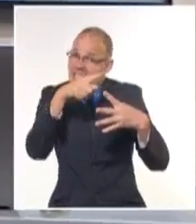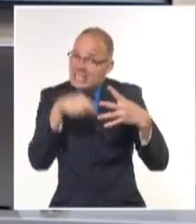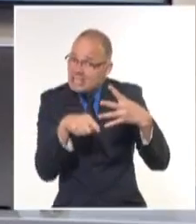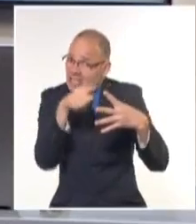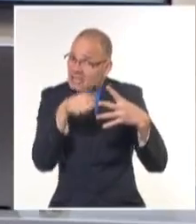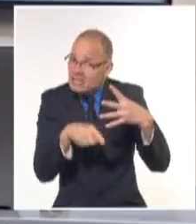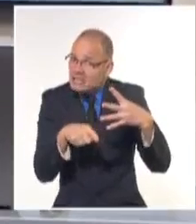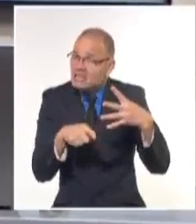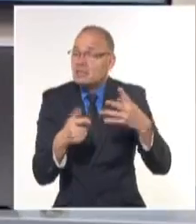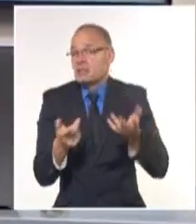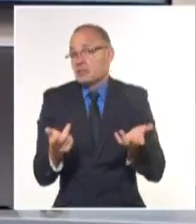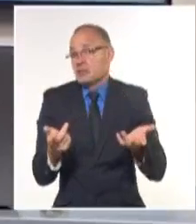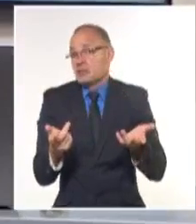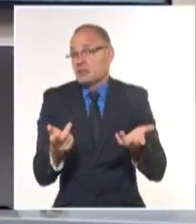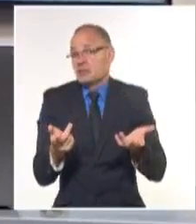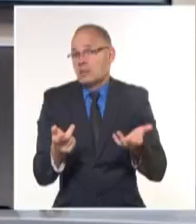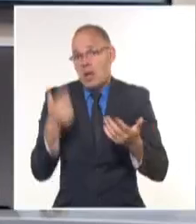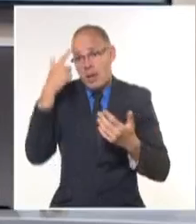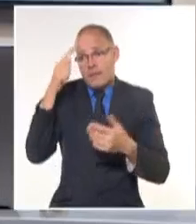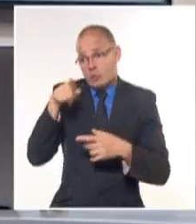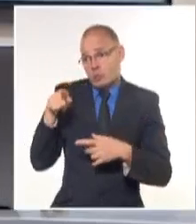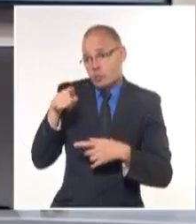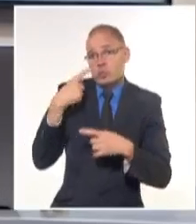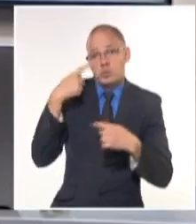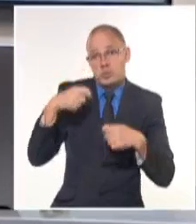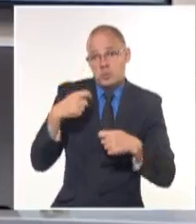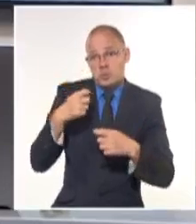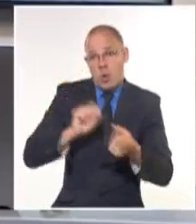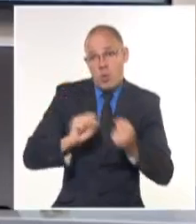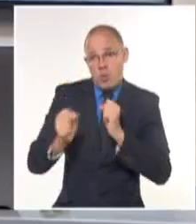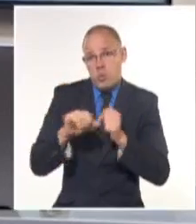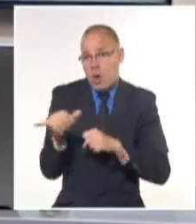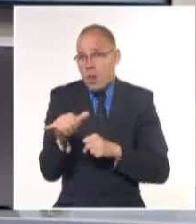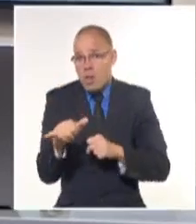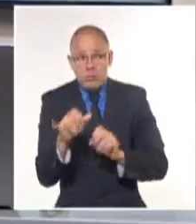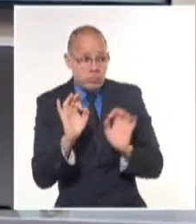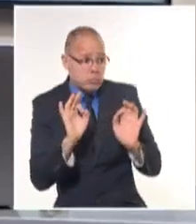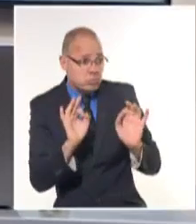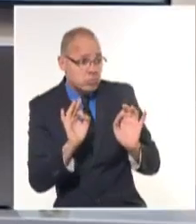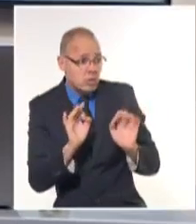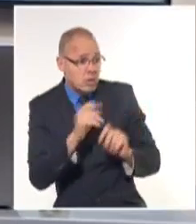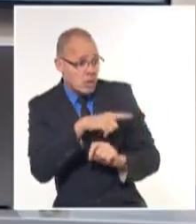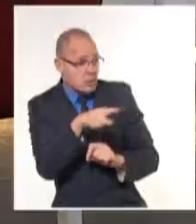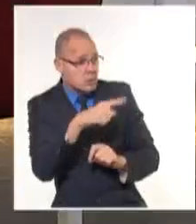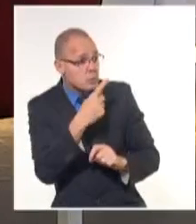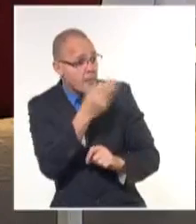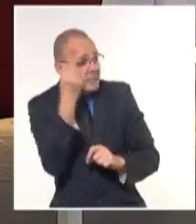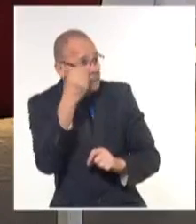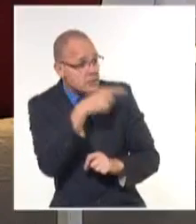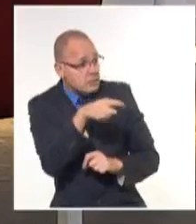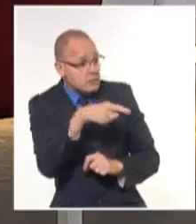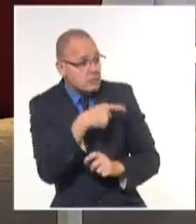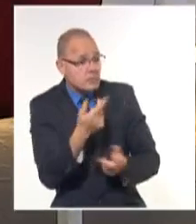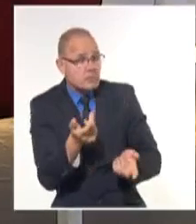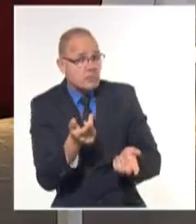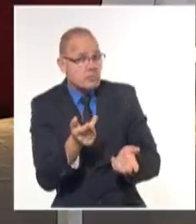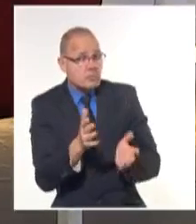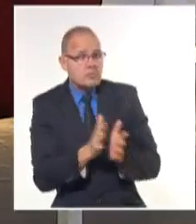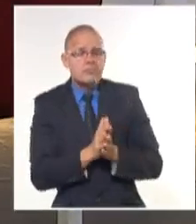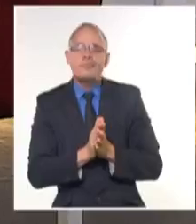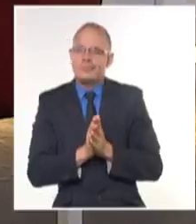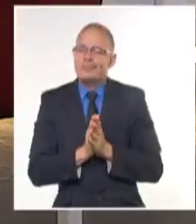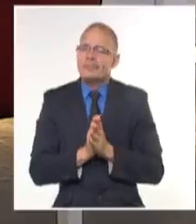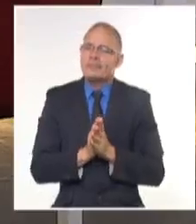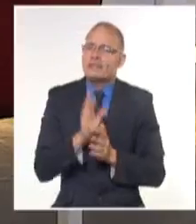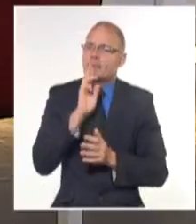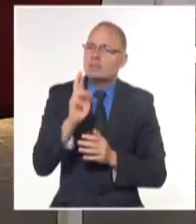estar en ese lugar. Y creo que la acción de las tres instituciones debe andar por ahí. Coronel, fiscal, vicecontralor. Humberto, como tú explicabas, es importante llegar